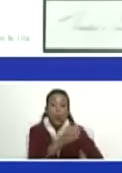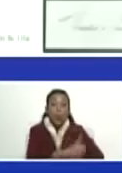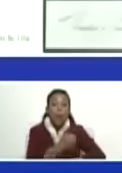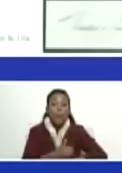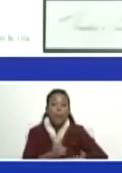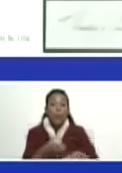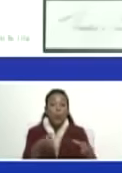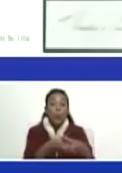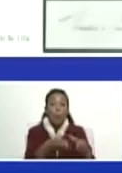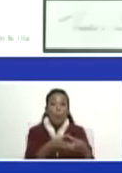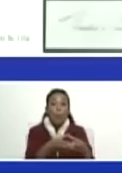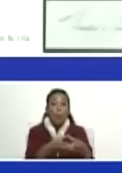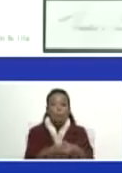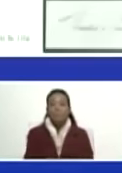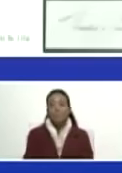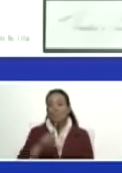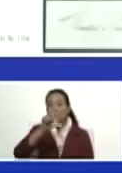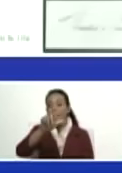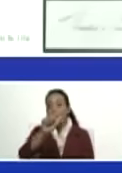Un laudo con un carácter